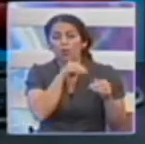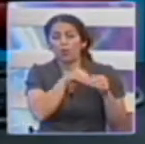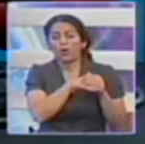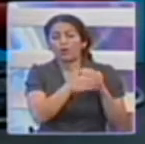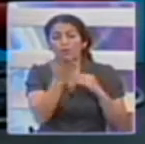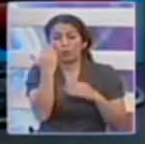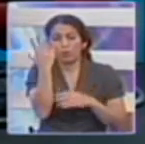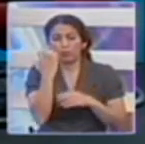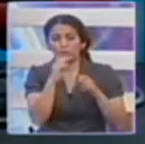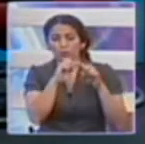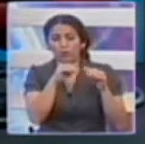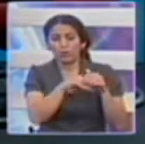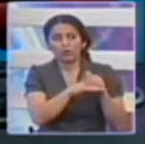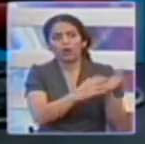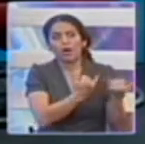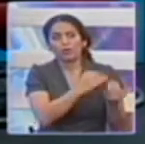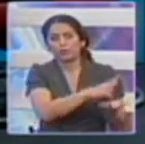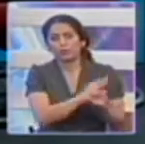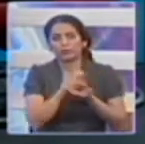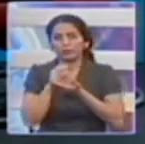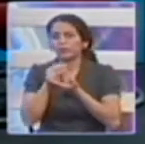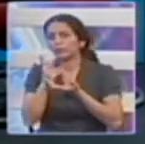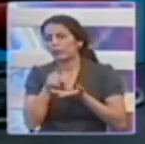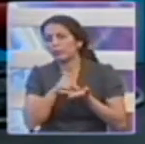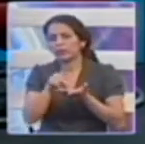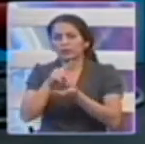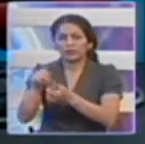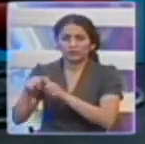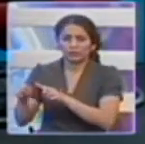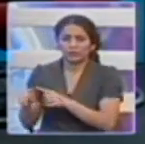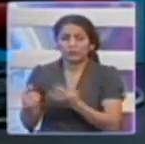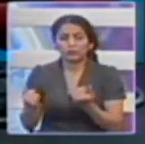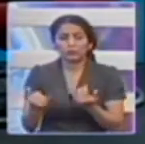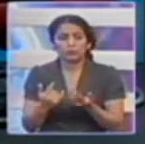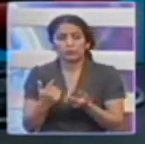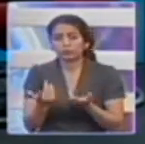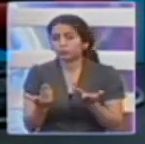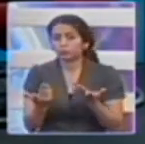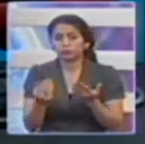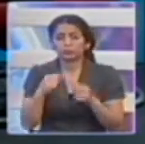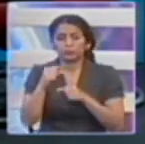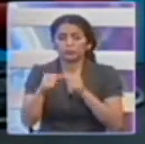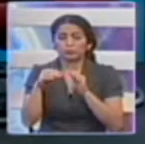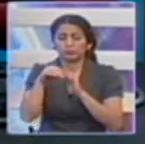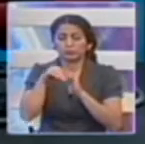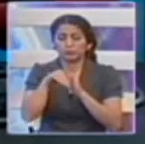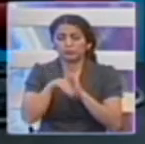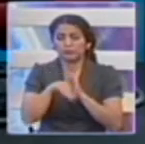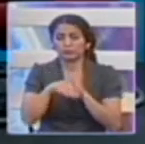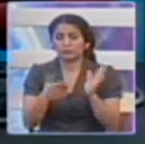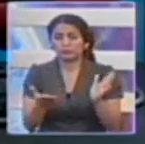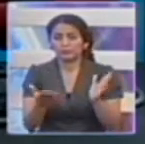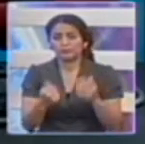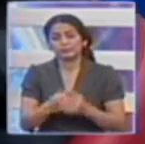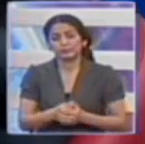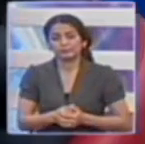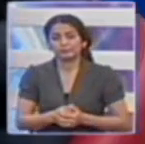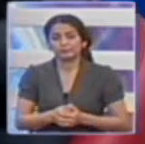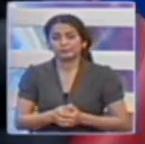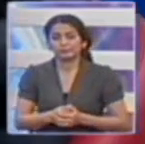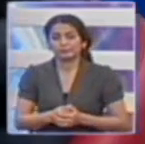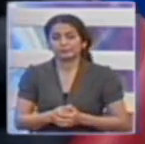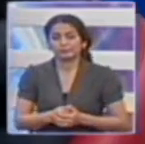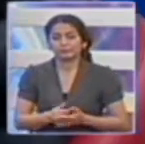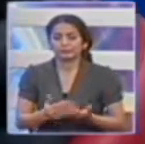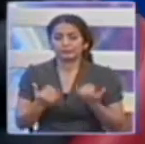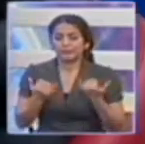ya 4.000 millones de dólares. Entonces todo esto va afectando al sistema financiero, que también es un catalizador importante de ahorro e inversión. El